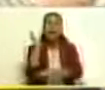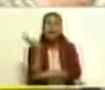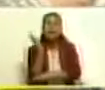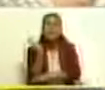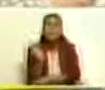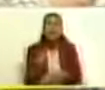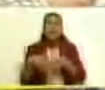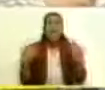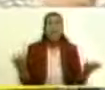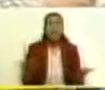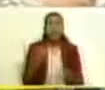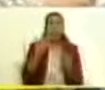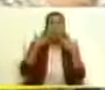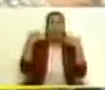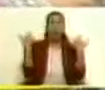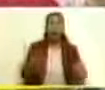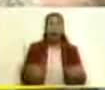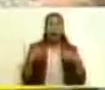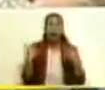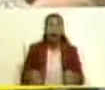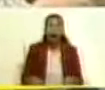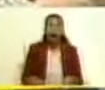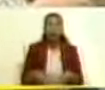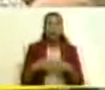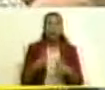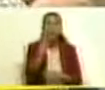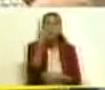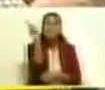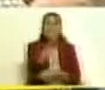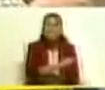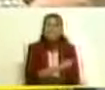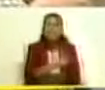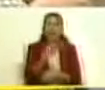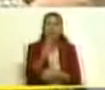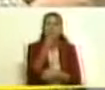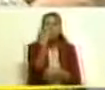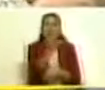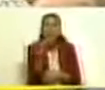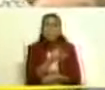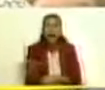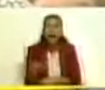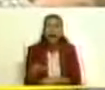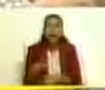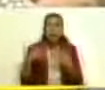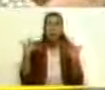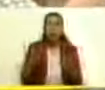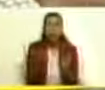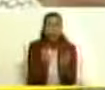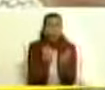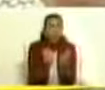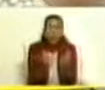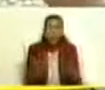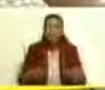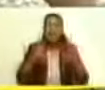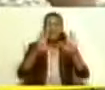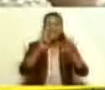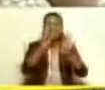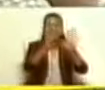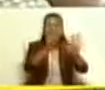asambleas y no me lo puedo casi ni creer. En un mes, en 4 semanas, hay que ver lo que eso